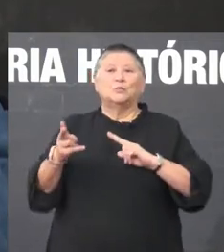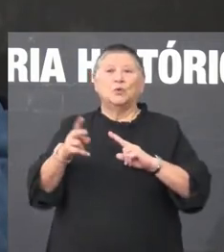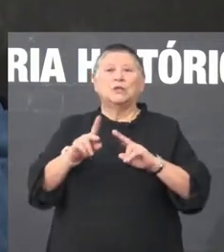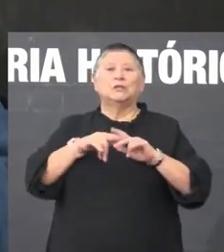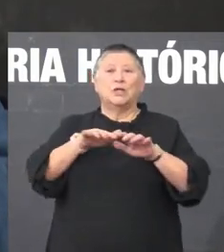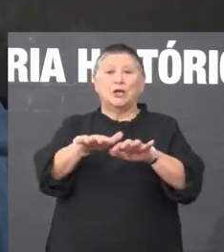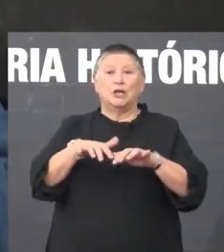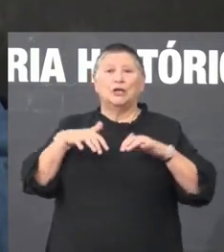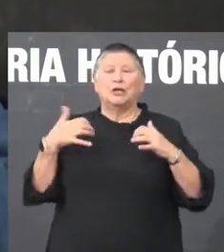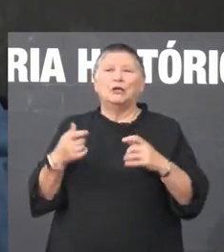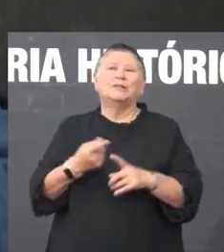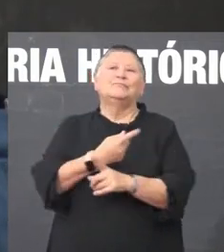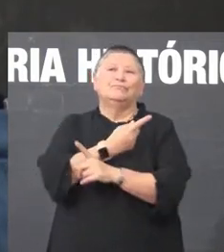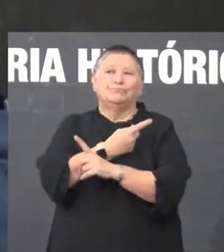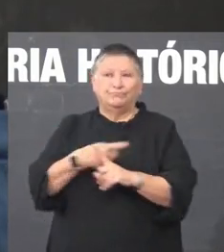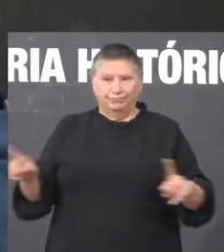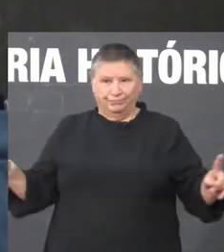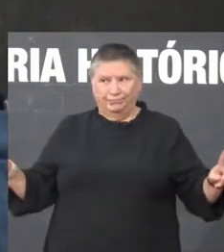muy distinta.